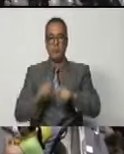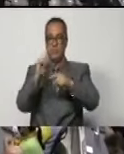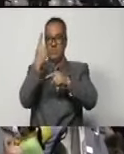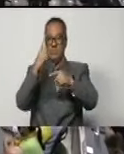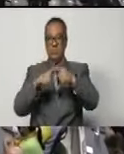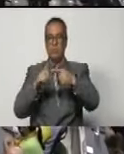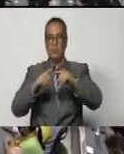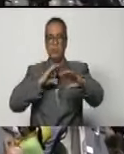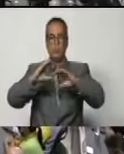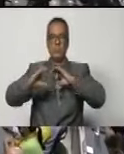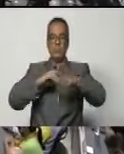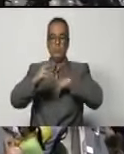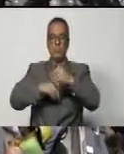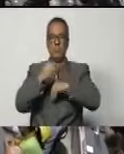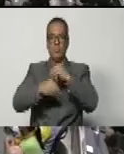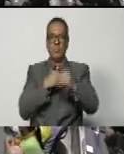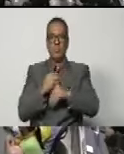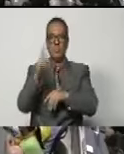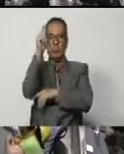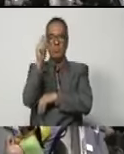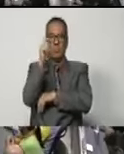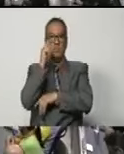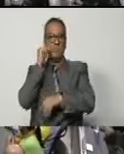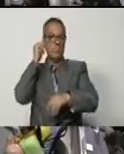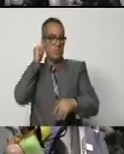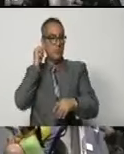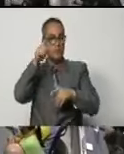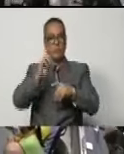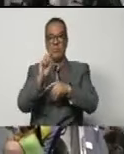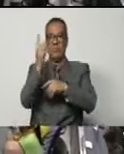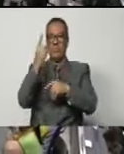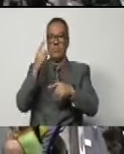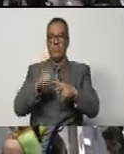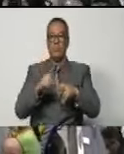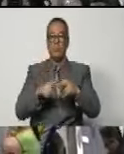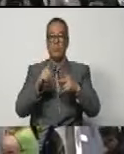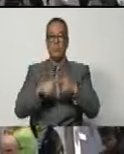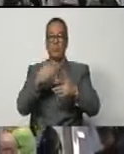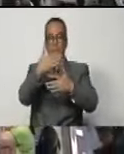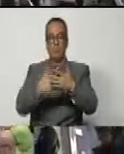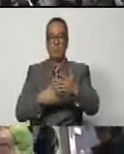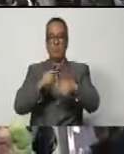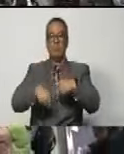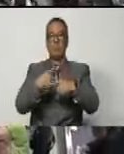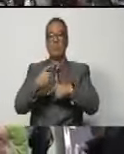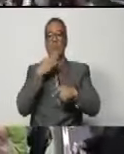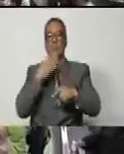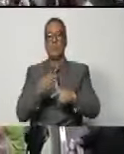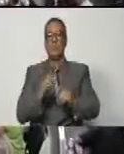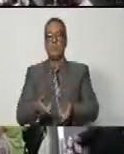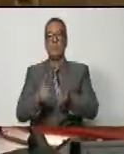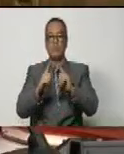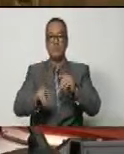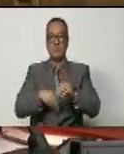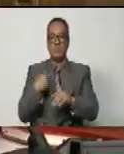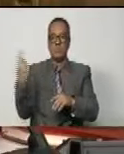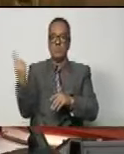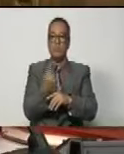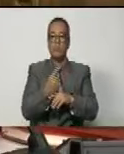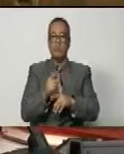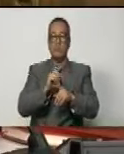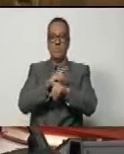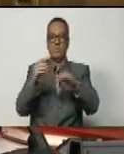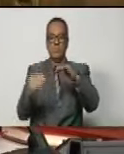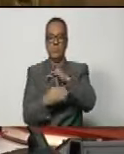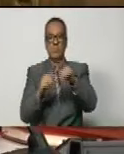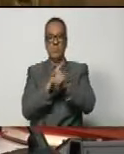Primero, comunicaciones suscritas por las diputadas y los diputados principales indicados en lista anexa solicitando permiso para ausentarse e